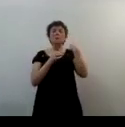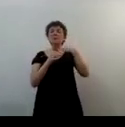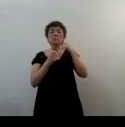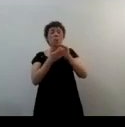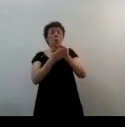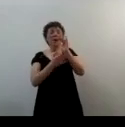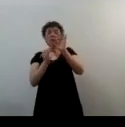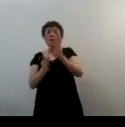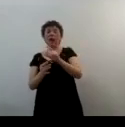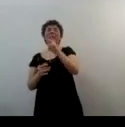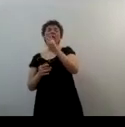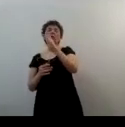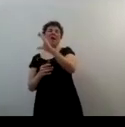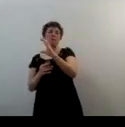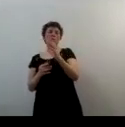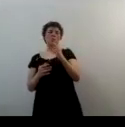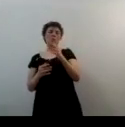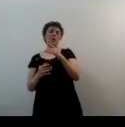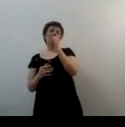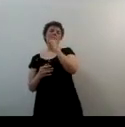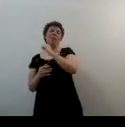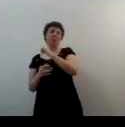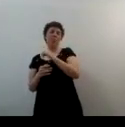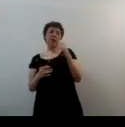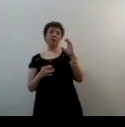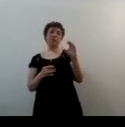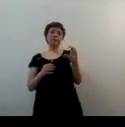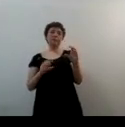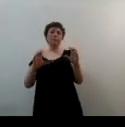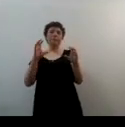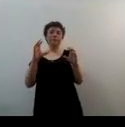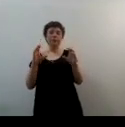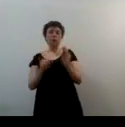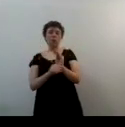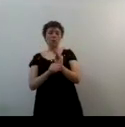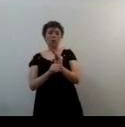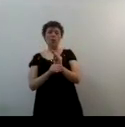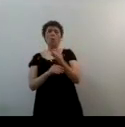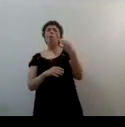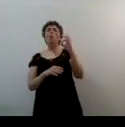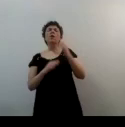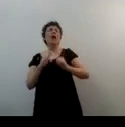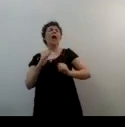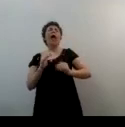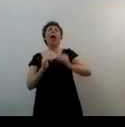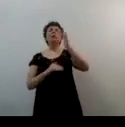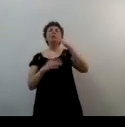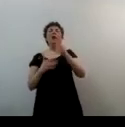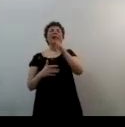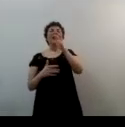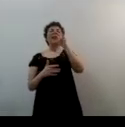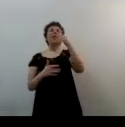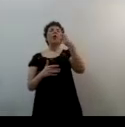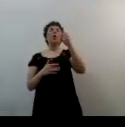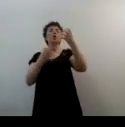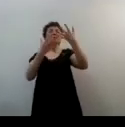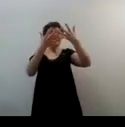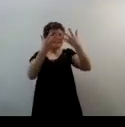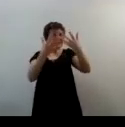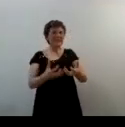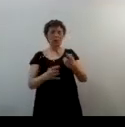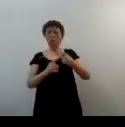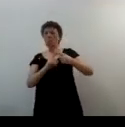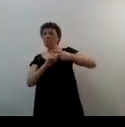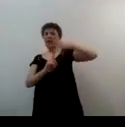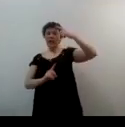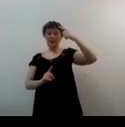manzana. Entonces ahí sí que son frutas que hay que tener un poquillo cuidado. Y la única que tiene alto índice glucémico de ahí, como veis, es el higo seco. Luego la sandía, ya os hablaba antes,